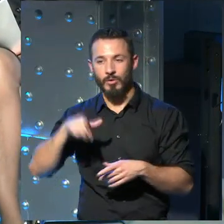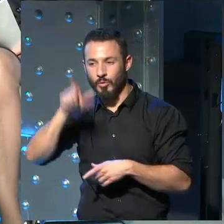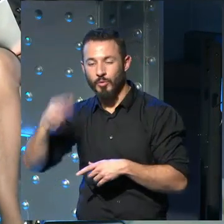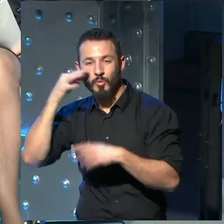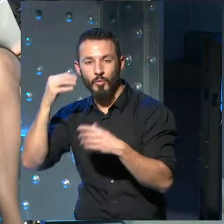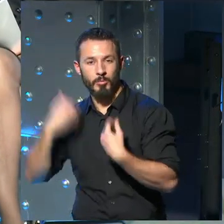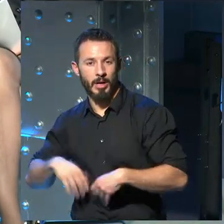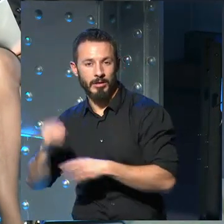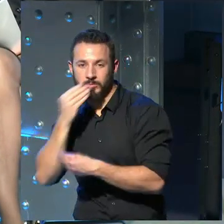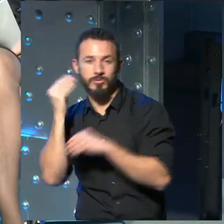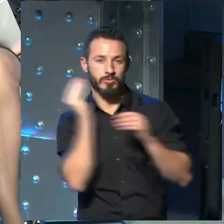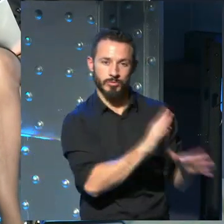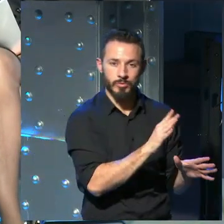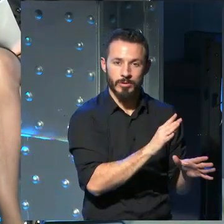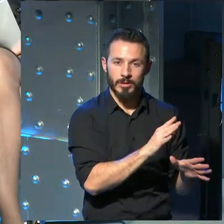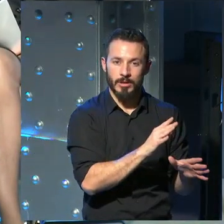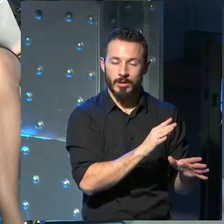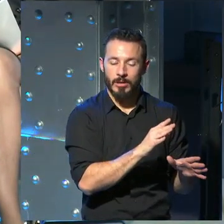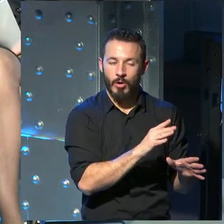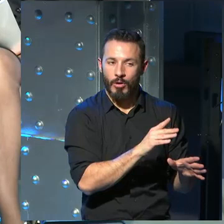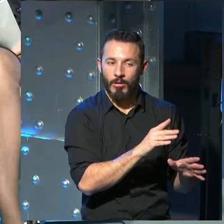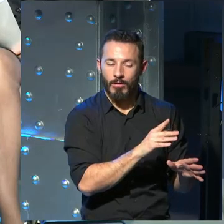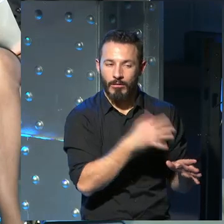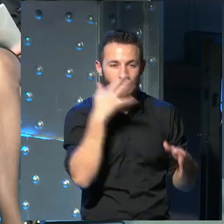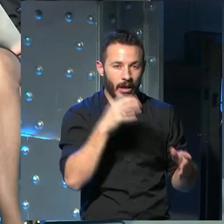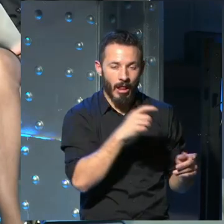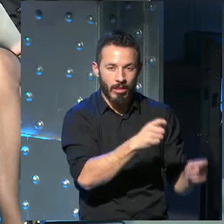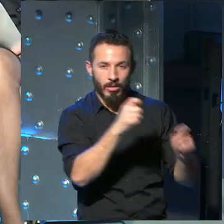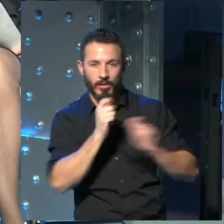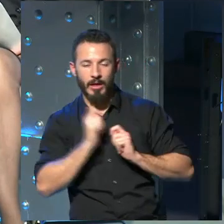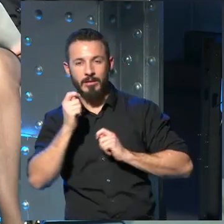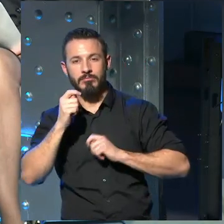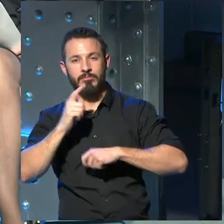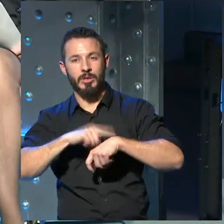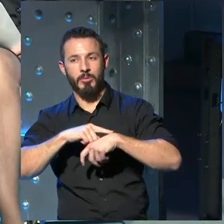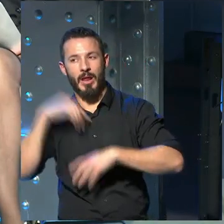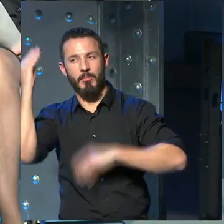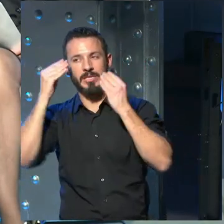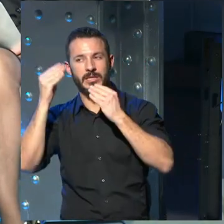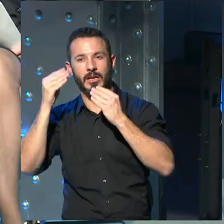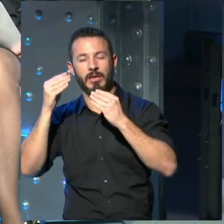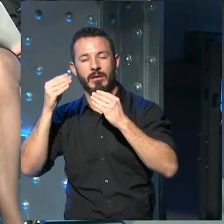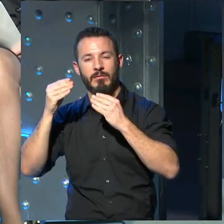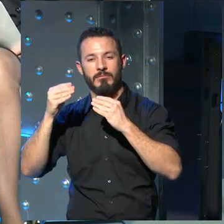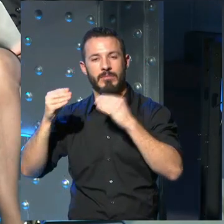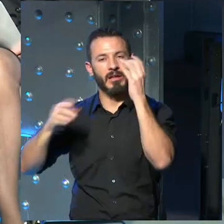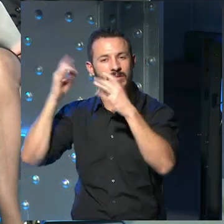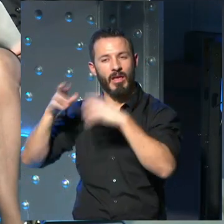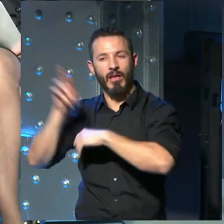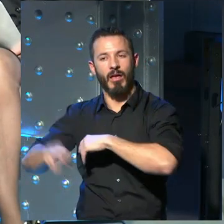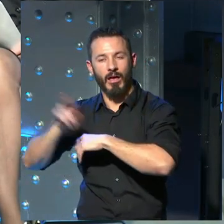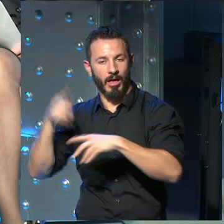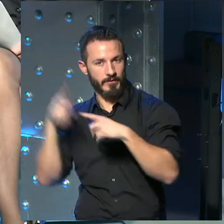nos dejarán un tiempo de mayor calidad para pensar y poder hacer otras tareas menos repetitivas, ¿no? Y por último,